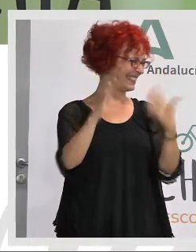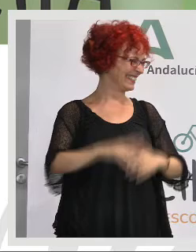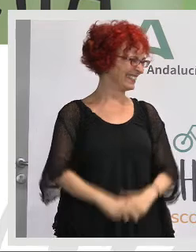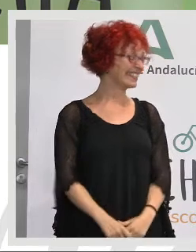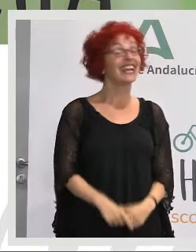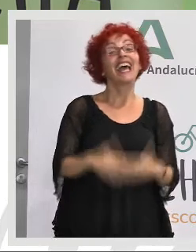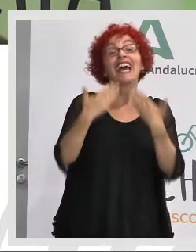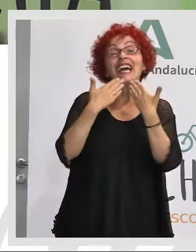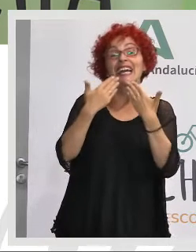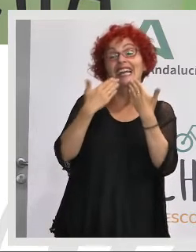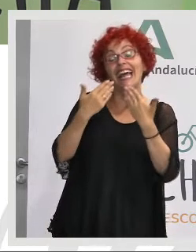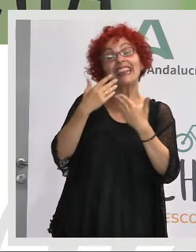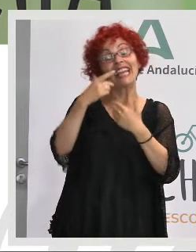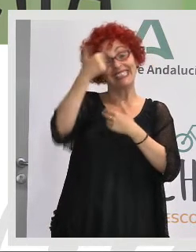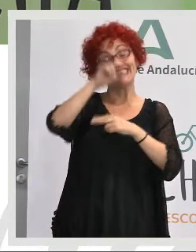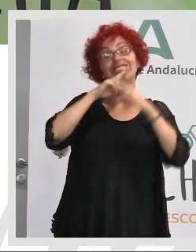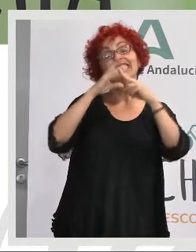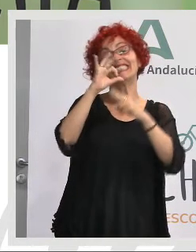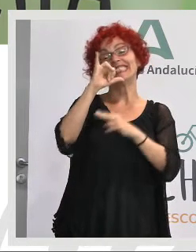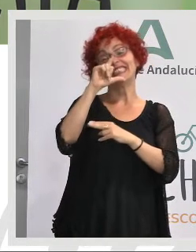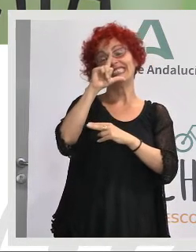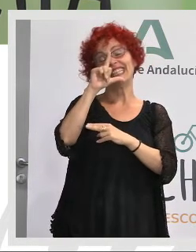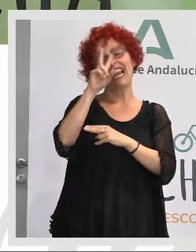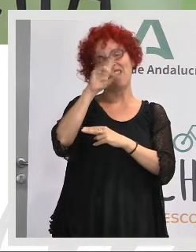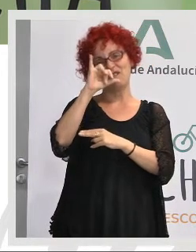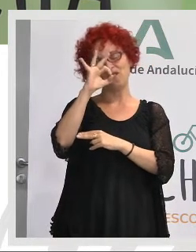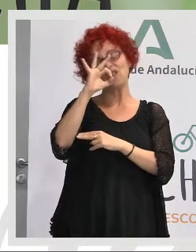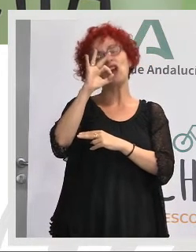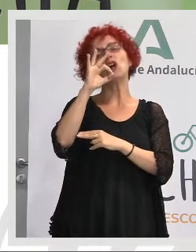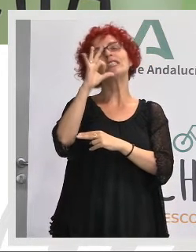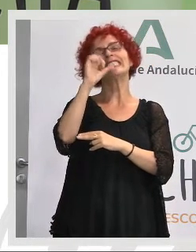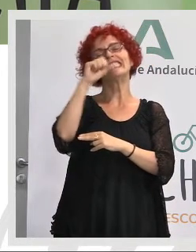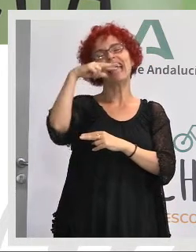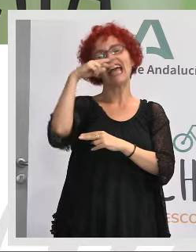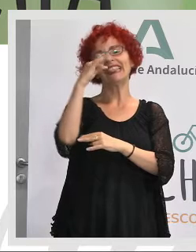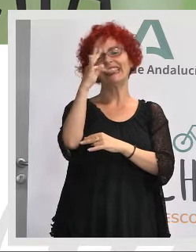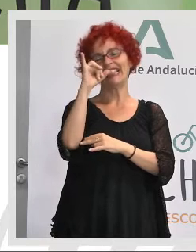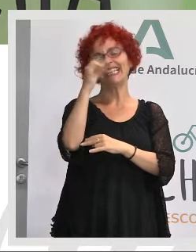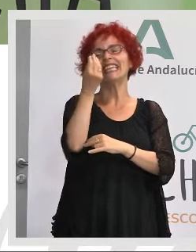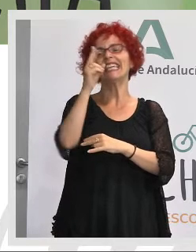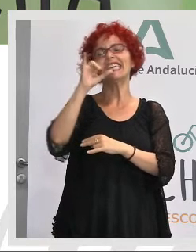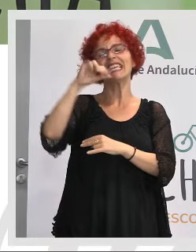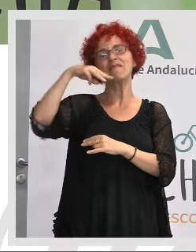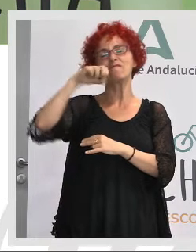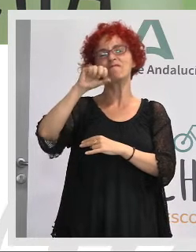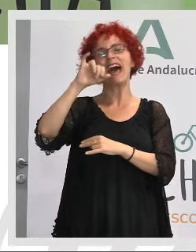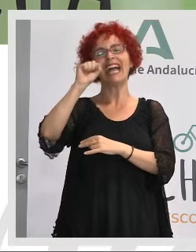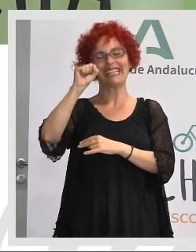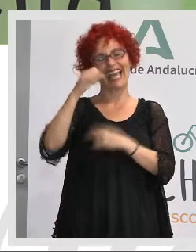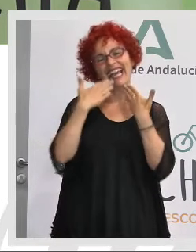Muchísimas gracias, Silvio, gracias, Santi, gracias, Quimbaya, y enhorabuena al Colegio Ginés de los Ríos.